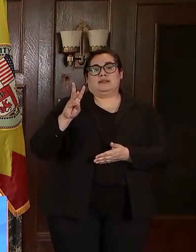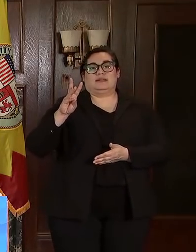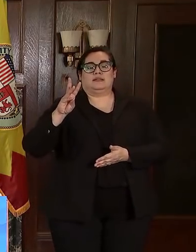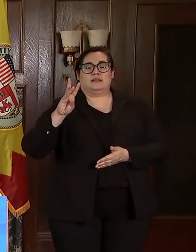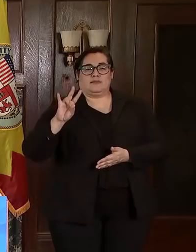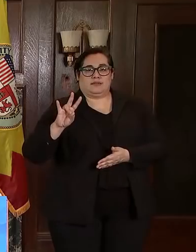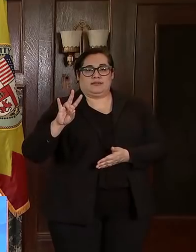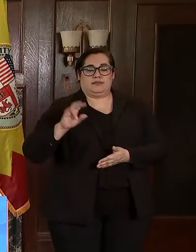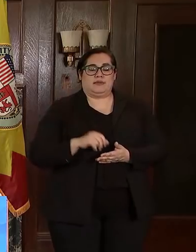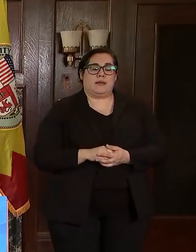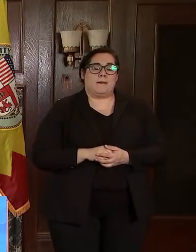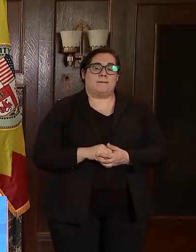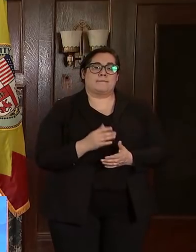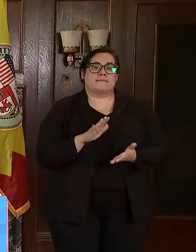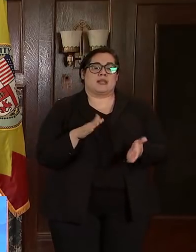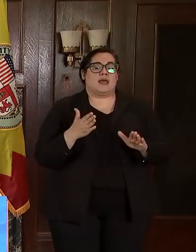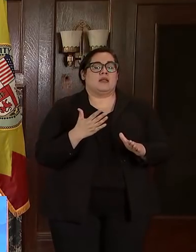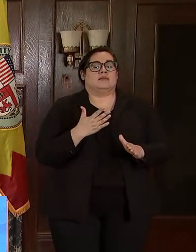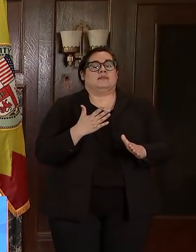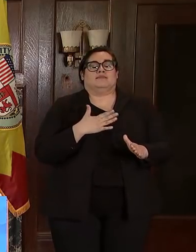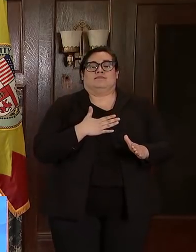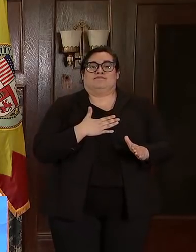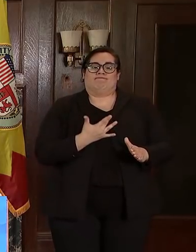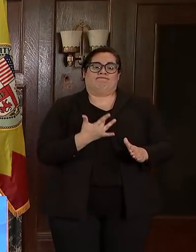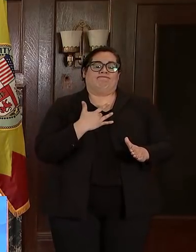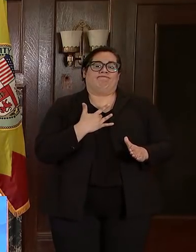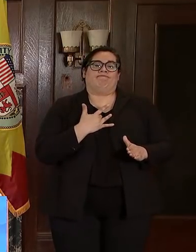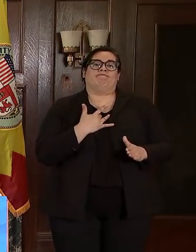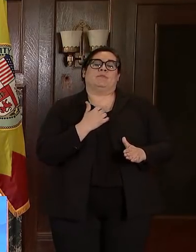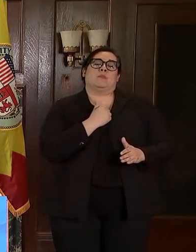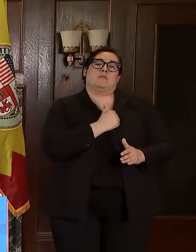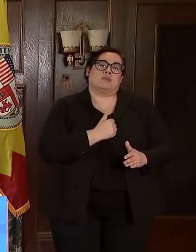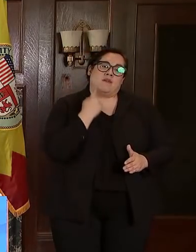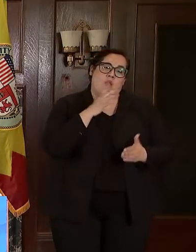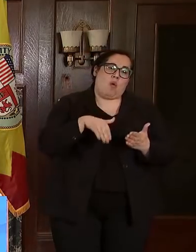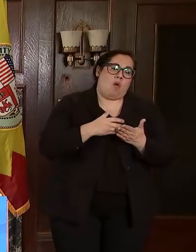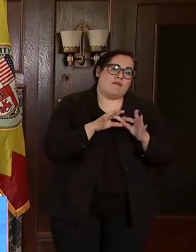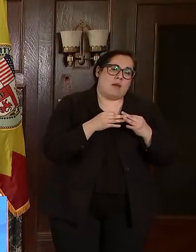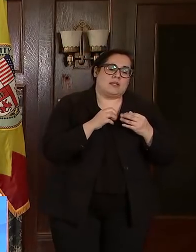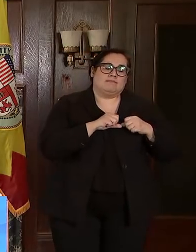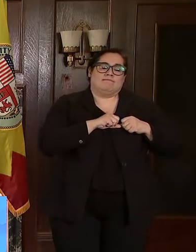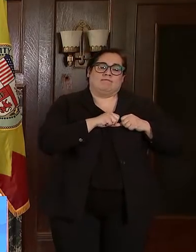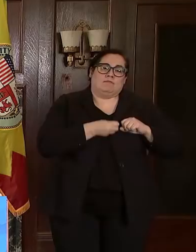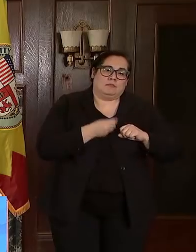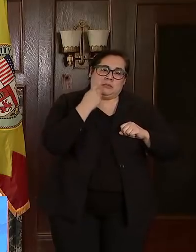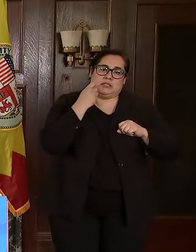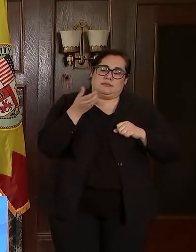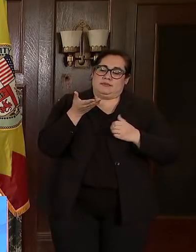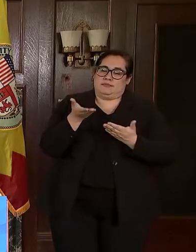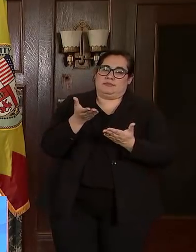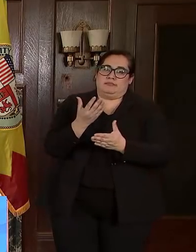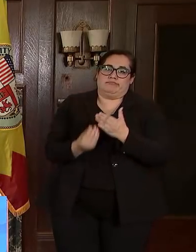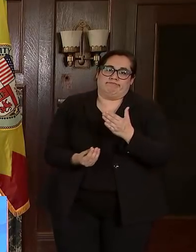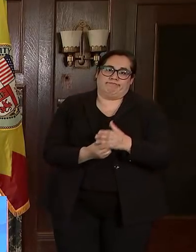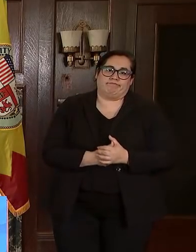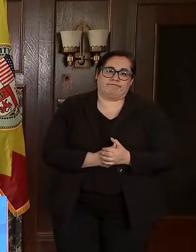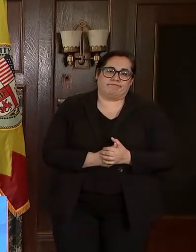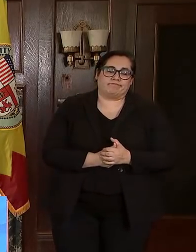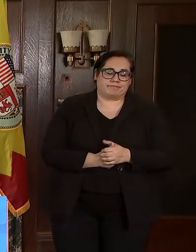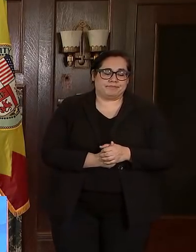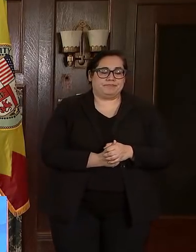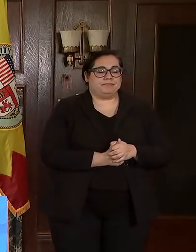1,367 muertes. Lo siento mucho por las familias que están sufriendo como el resultado de estos